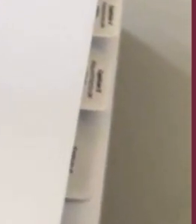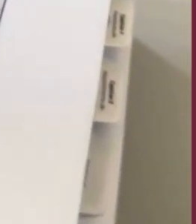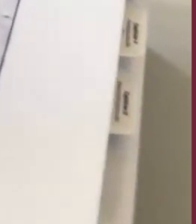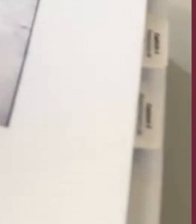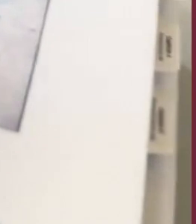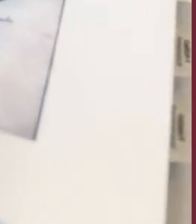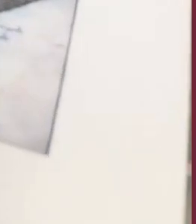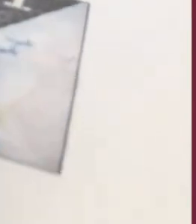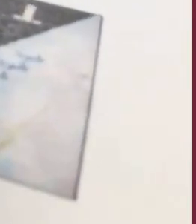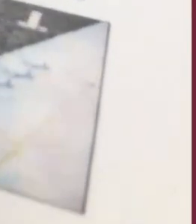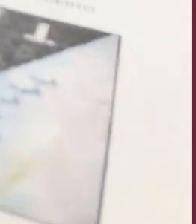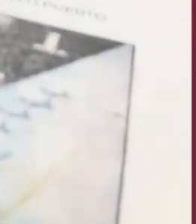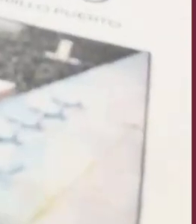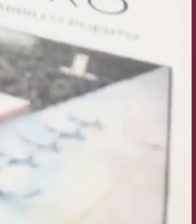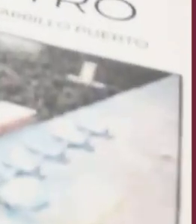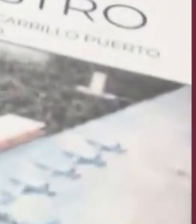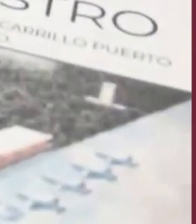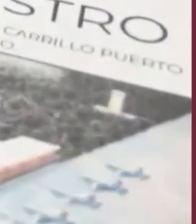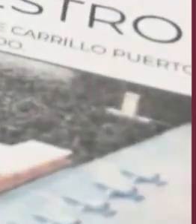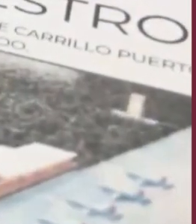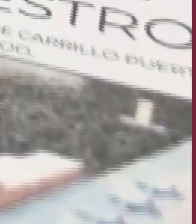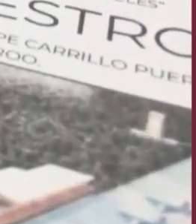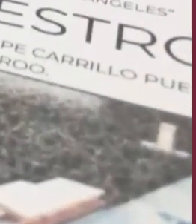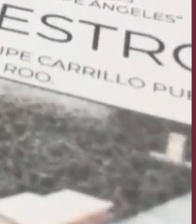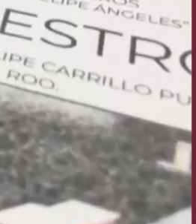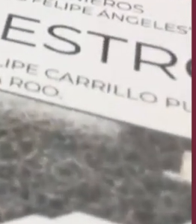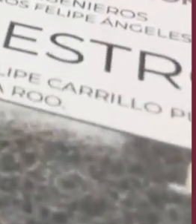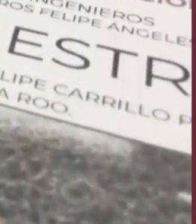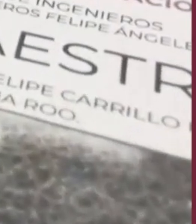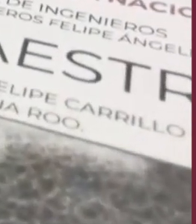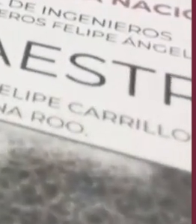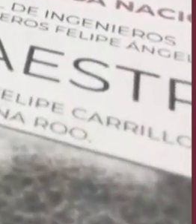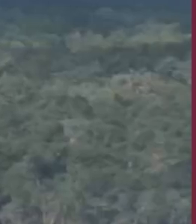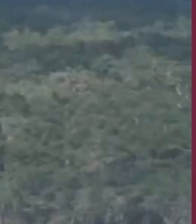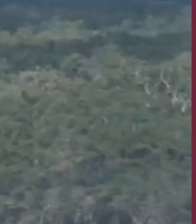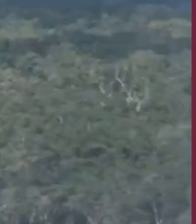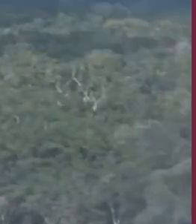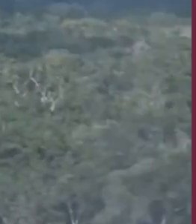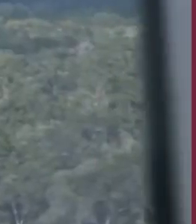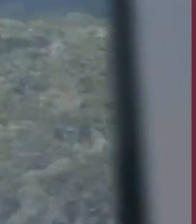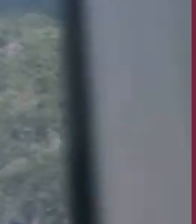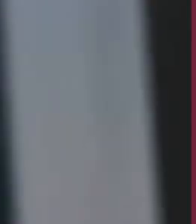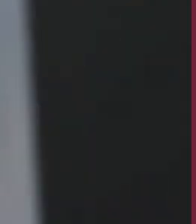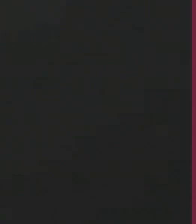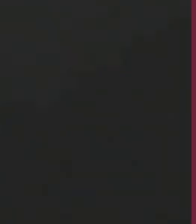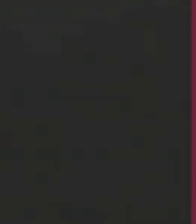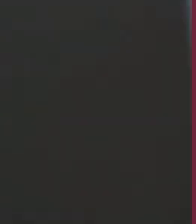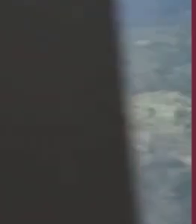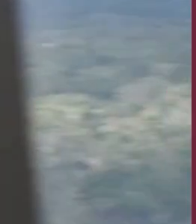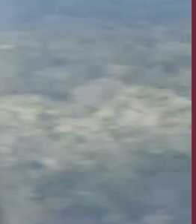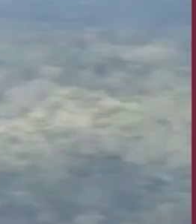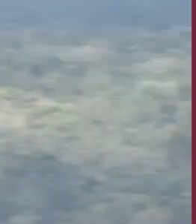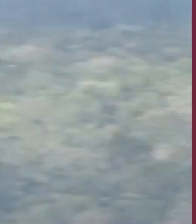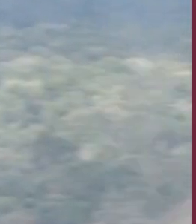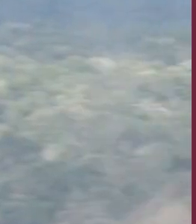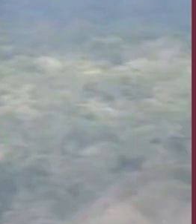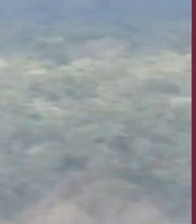por la Agencia Federal de Aviación Civil en octubre del 2022, misma que recientemente realizó una